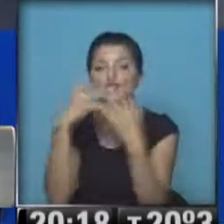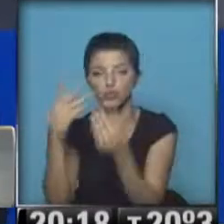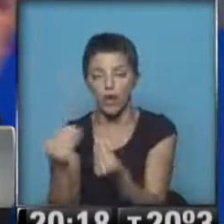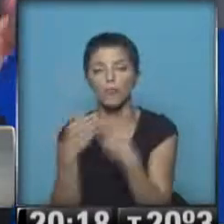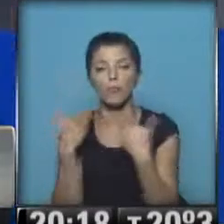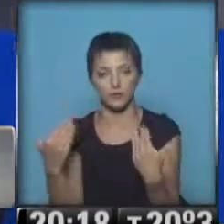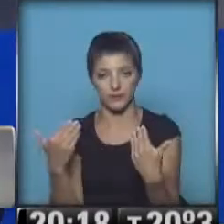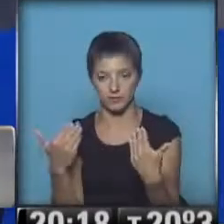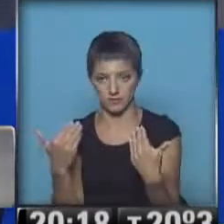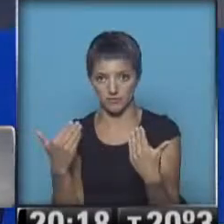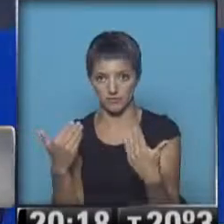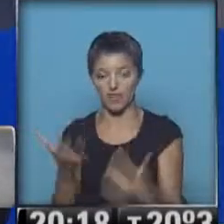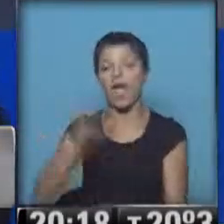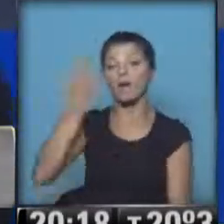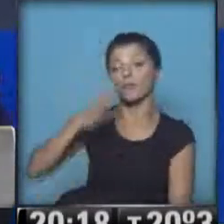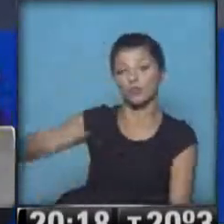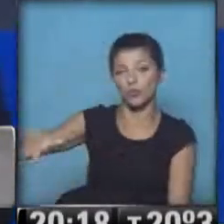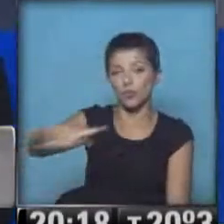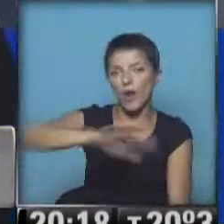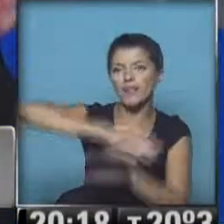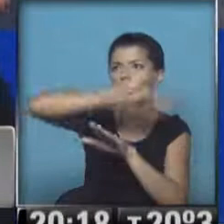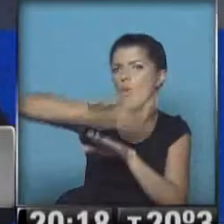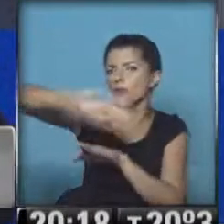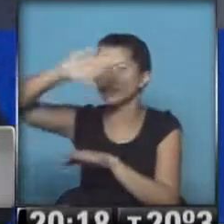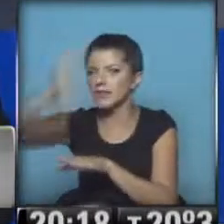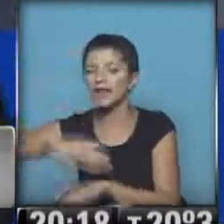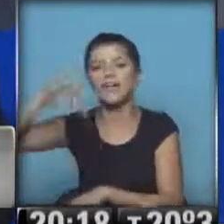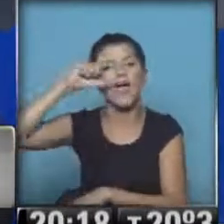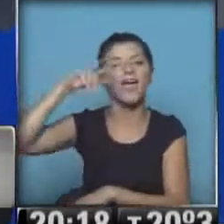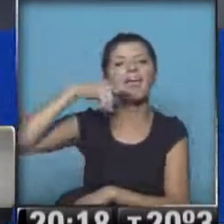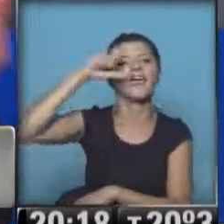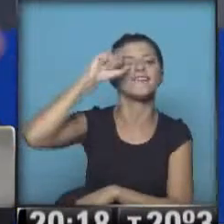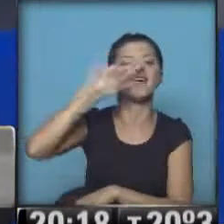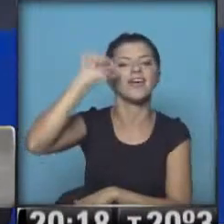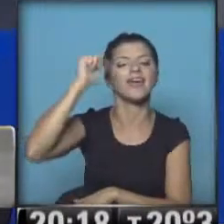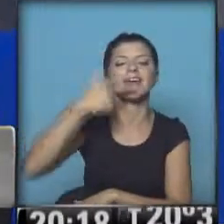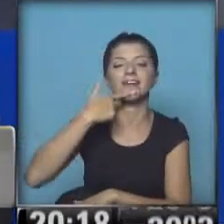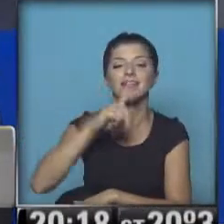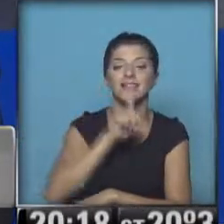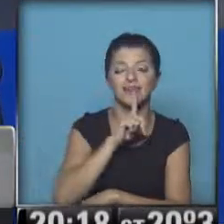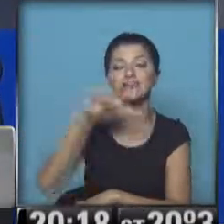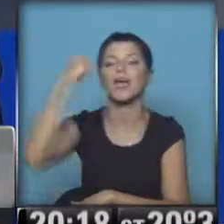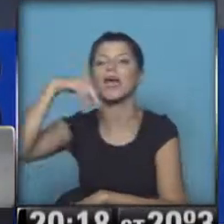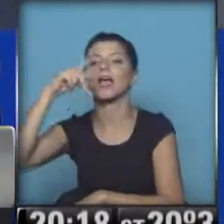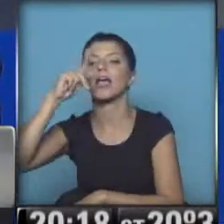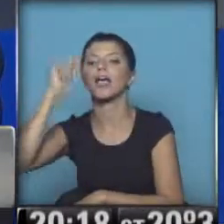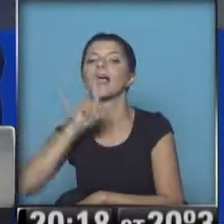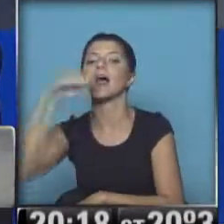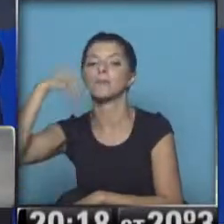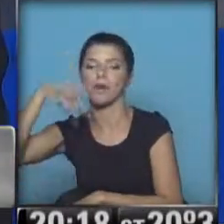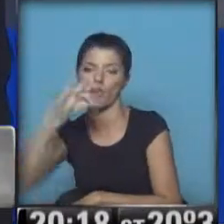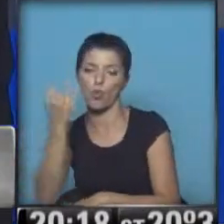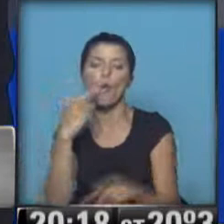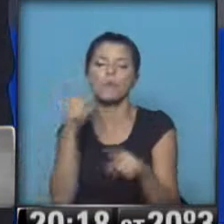porque estamos hablando de una zona muy montañosa es calibres katmandú en la capital por eso se los llama el techo del del mundo y